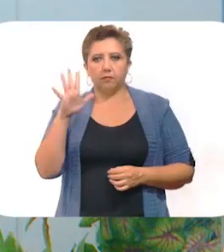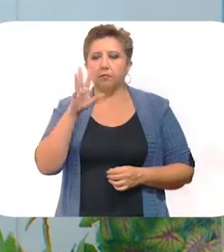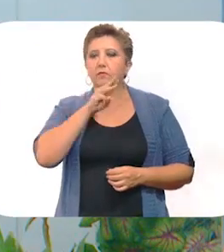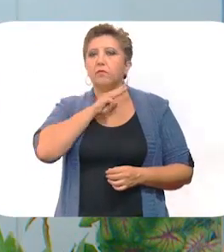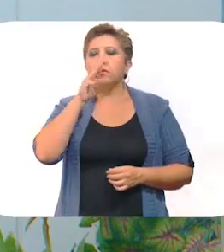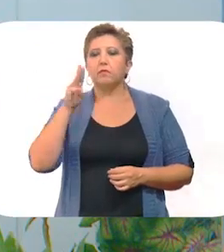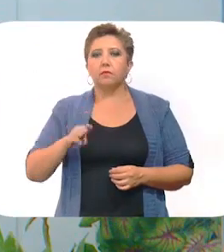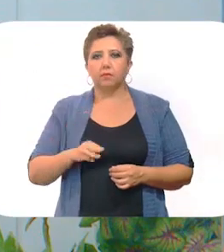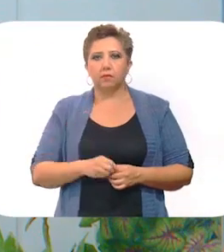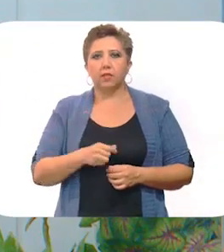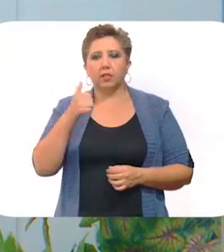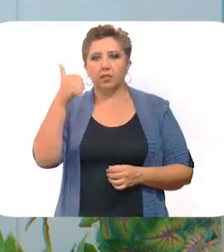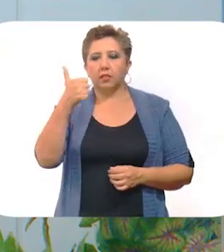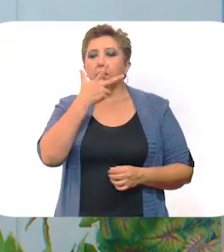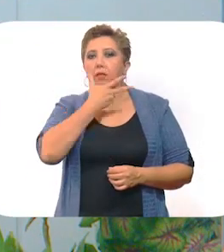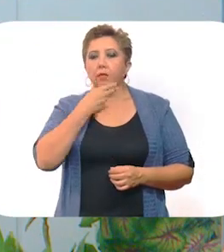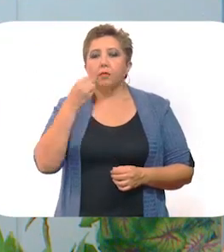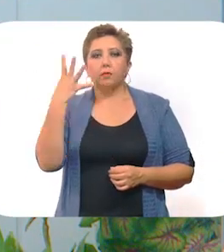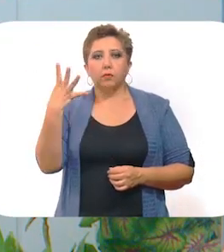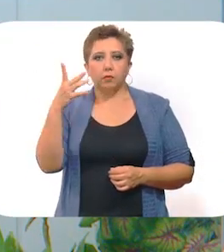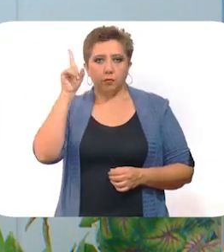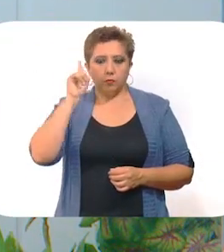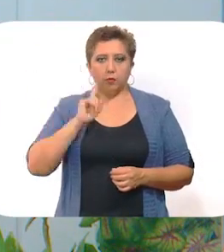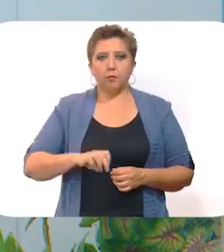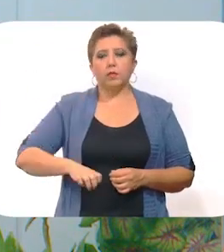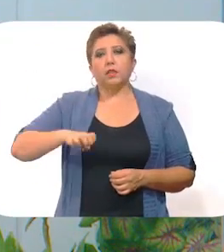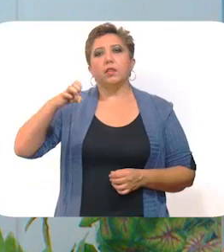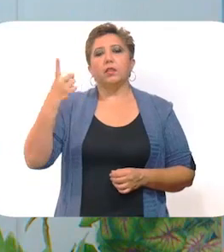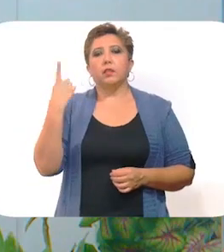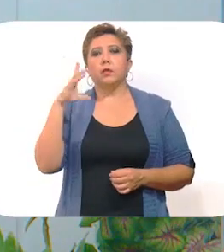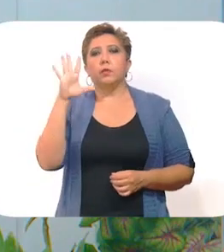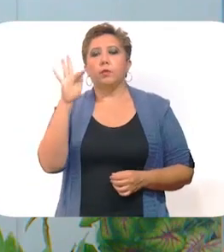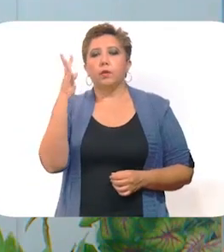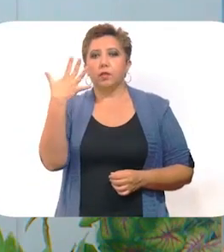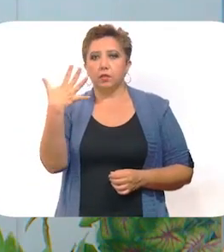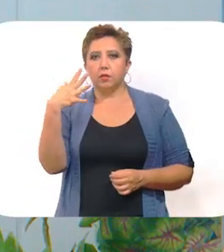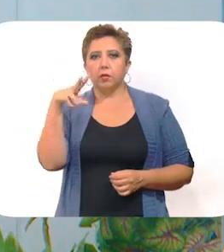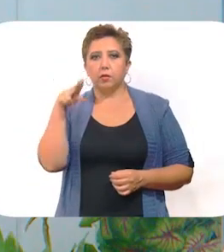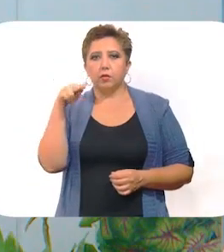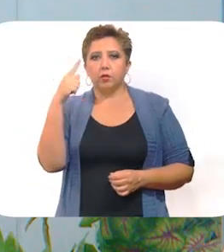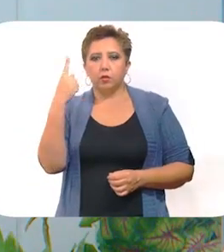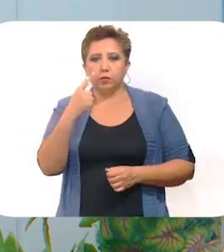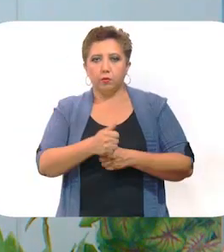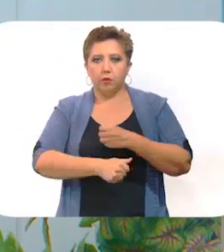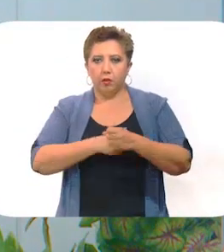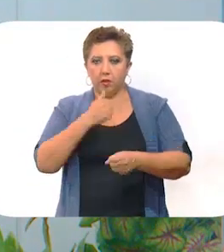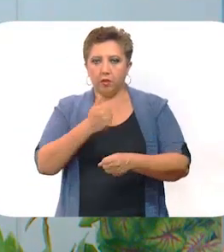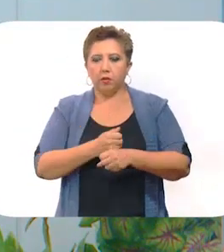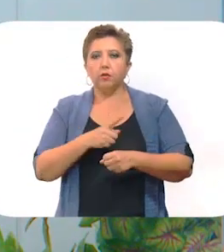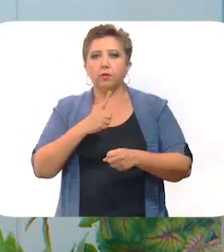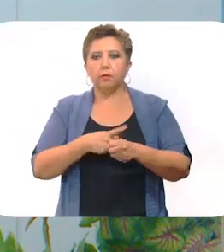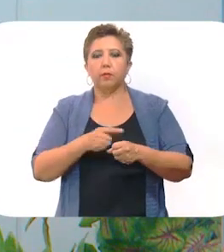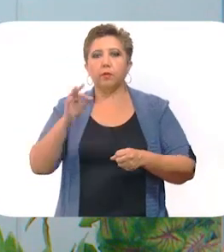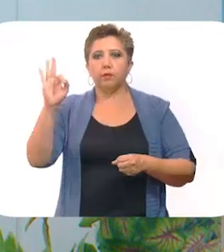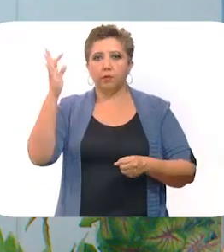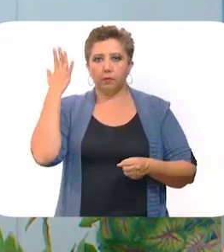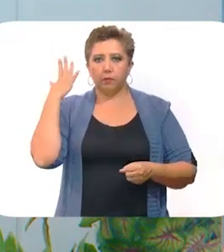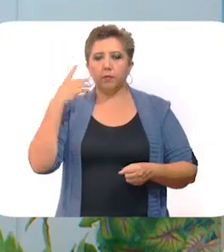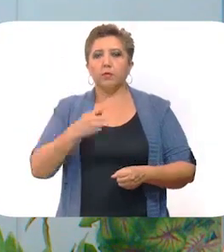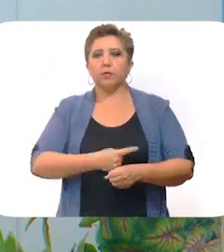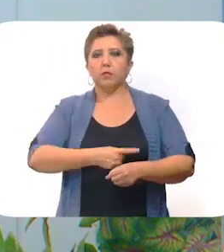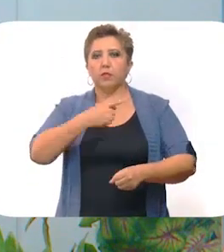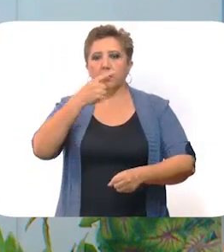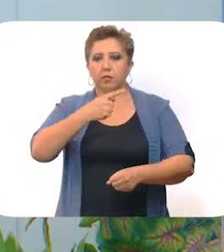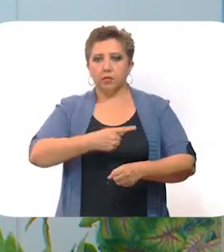Se trata de 6 hombres y 4 mujeres con un rango de edad de 45 a 81 años. Sus principales enfermedades fueron